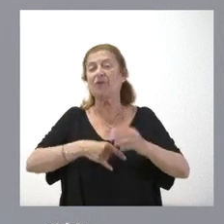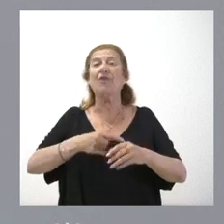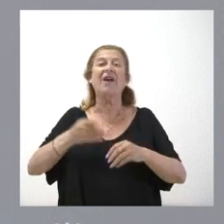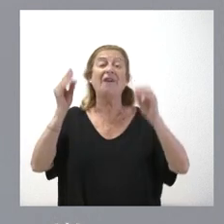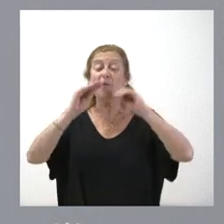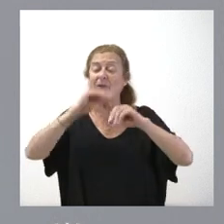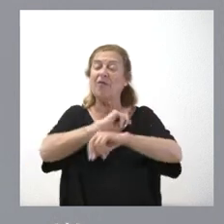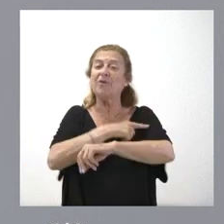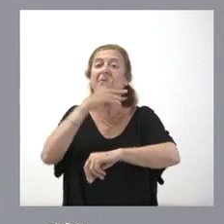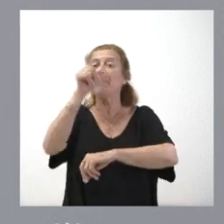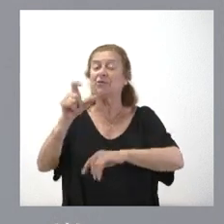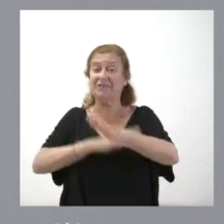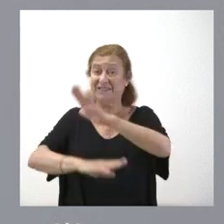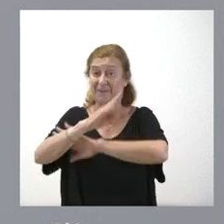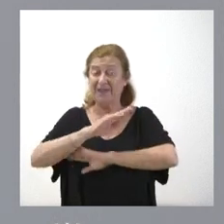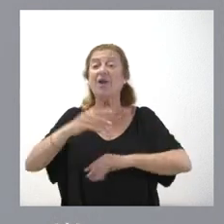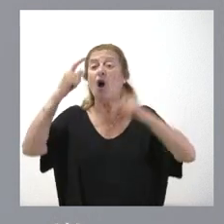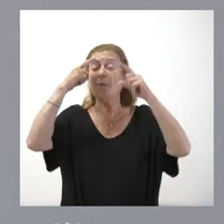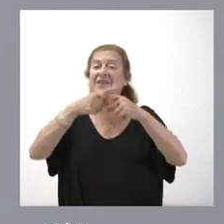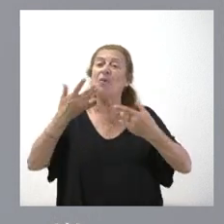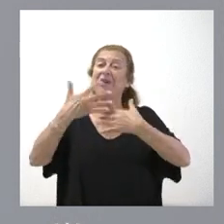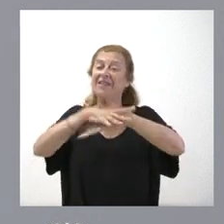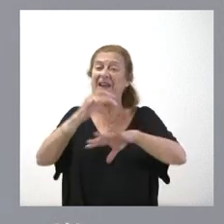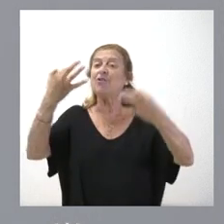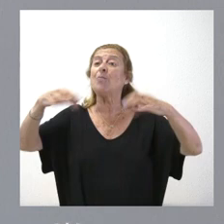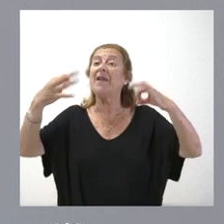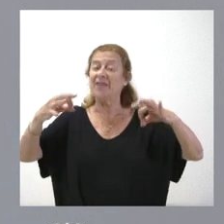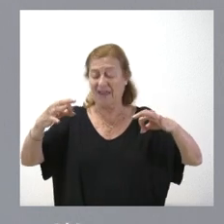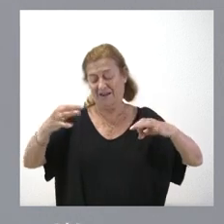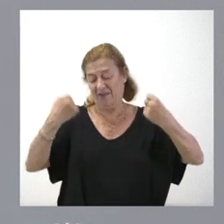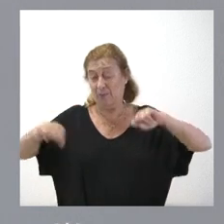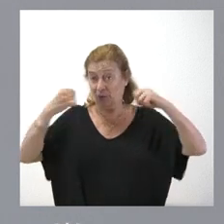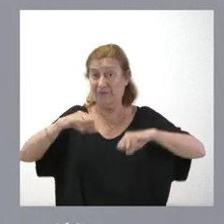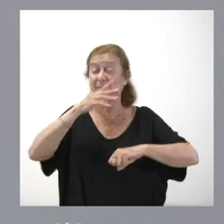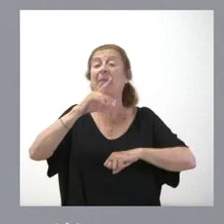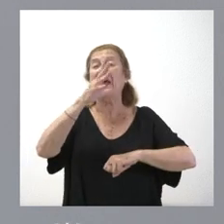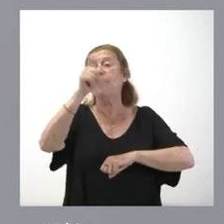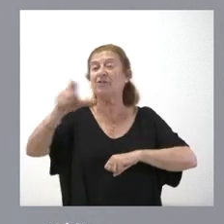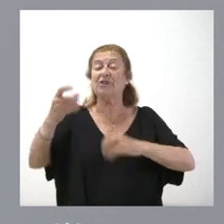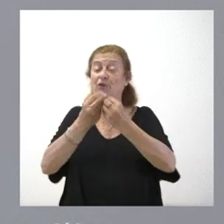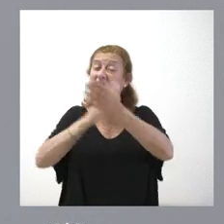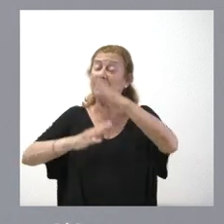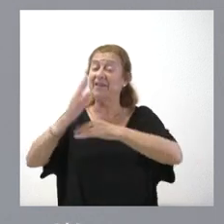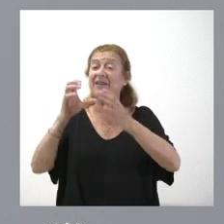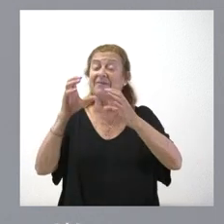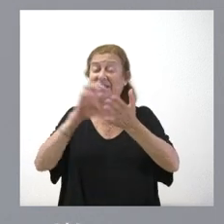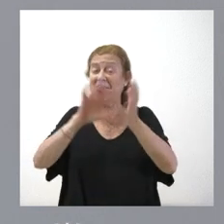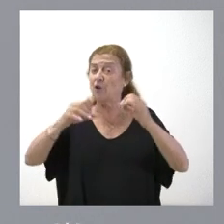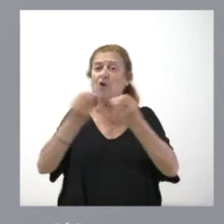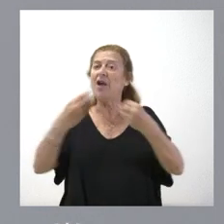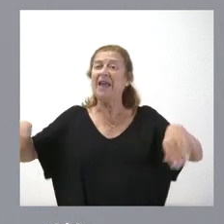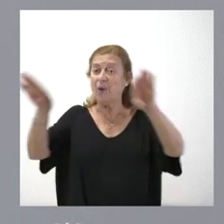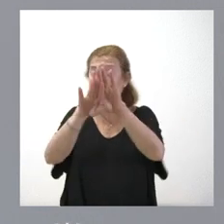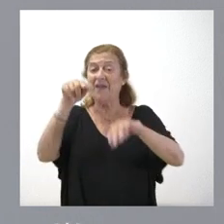discapacidad el objetivo es integrar y normalizar la práctica deportiva de las personas con discapacidad en castell León en condiciones deig en este año